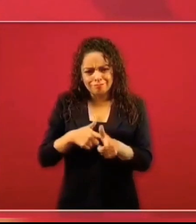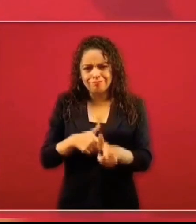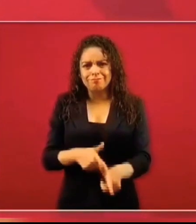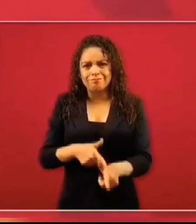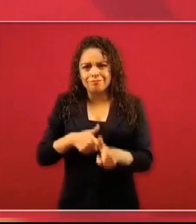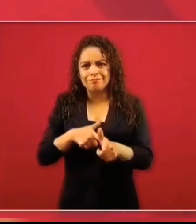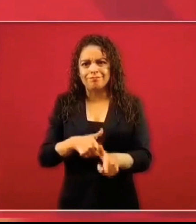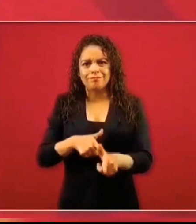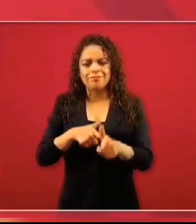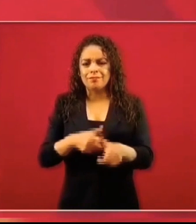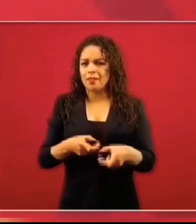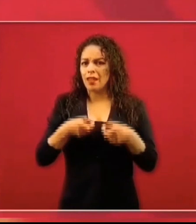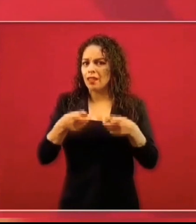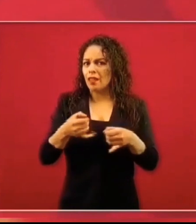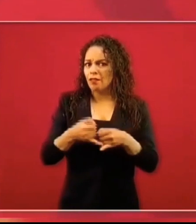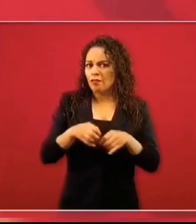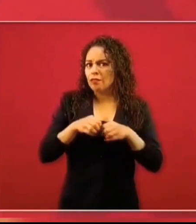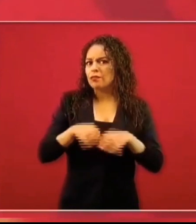informando,